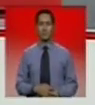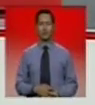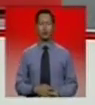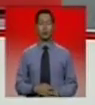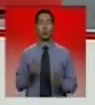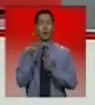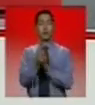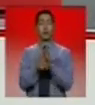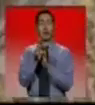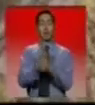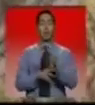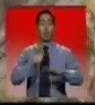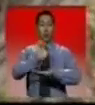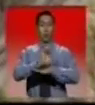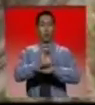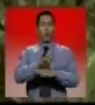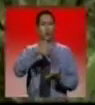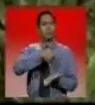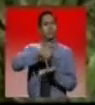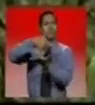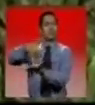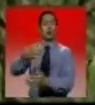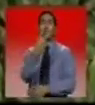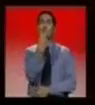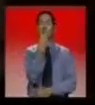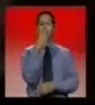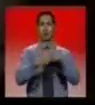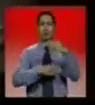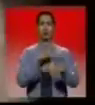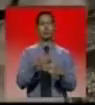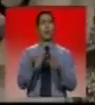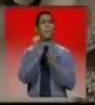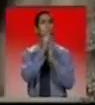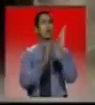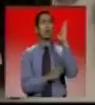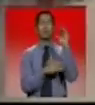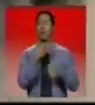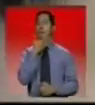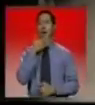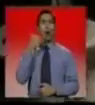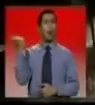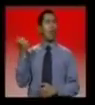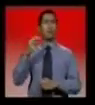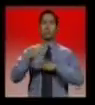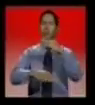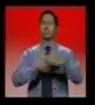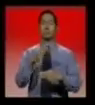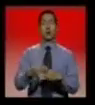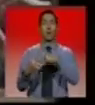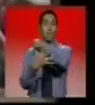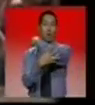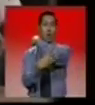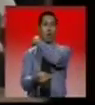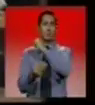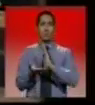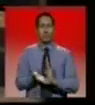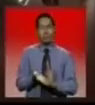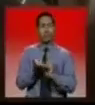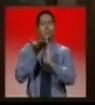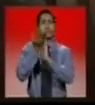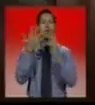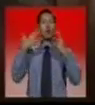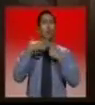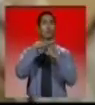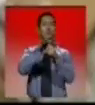Y el Tren Ecuador ganó dos premios mundiales como Mejor Proyecto Mundial en Reducción de Pobreza e Inclusión y Mejor